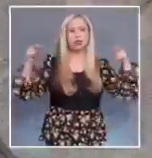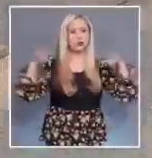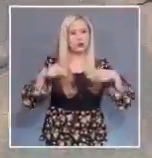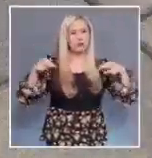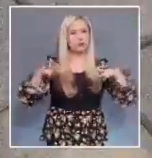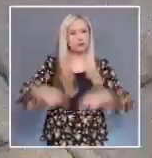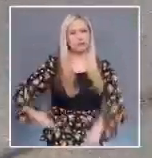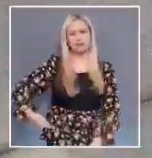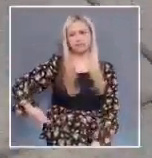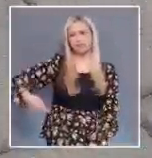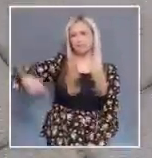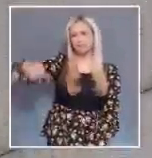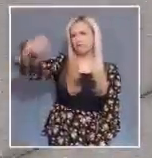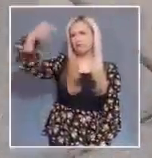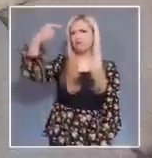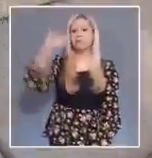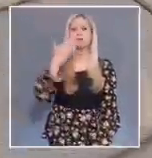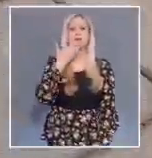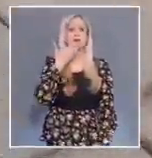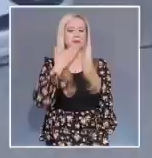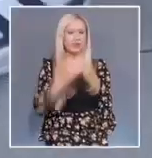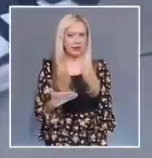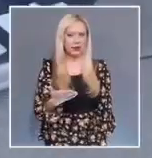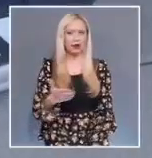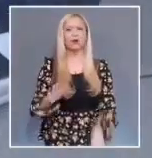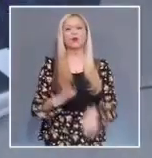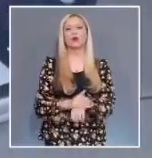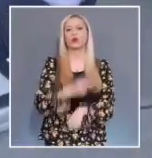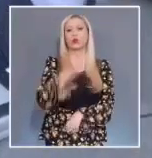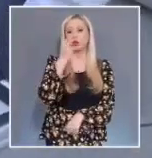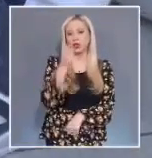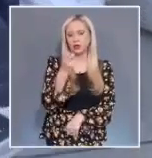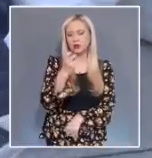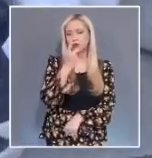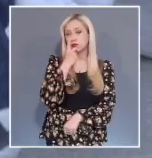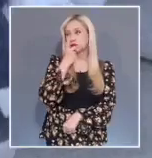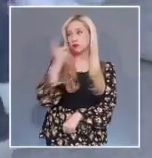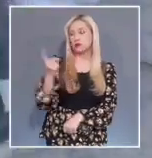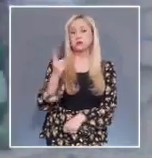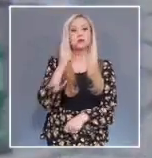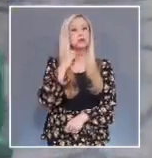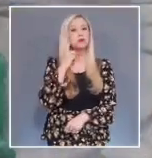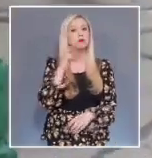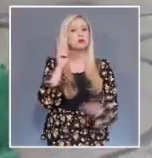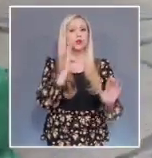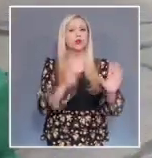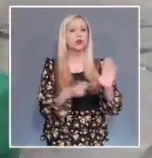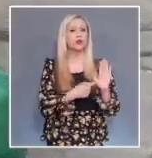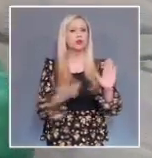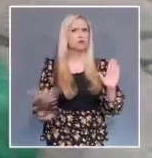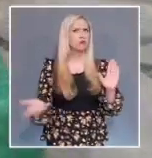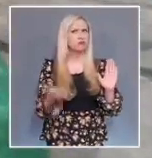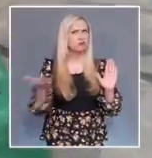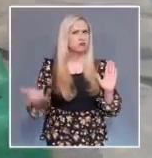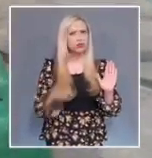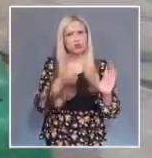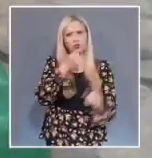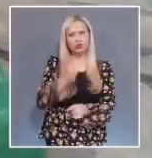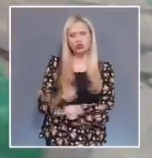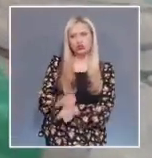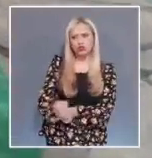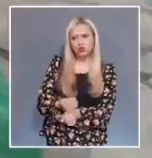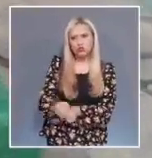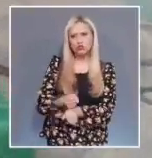emocional. Por ello, ordenó que ante las afirmaciones no probadas de que los niños son víctimas de maltrato físico y verbal, falta